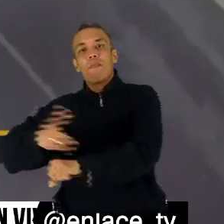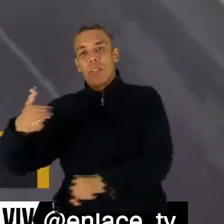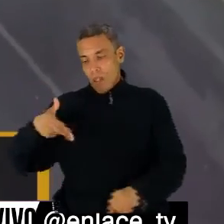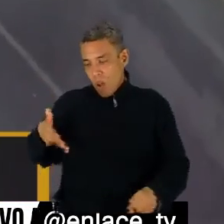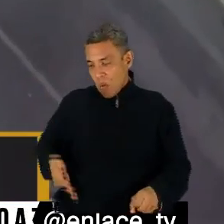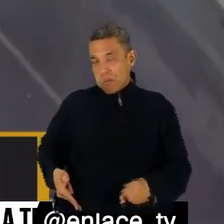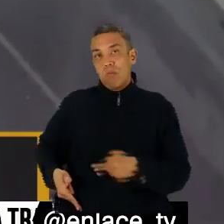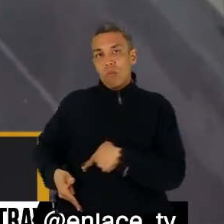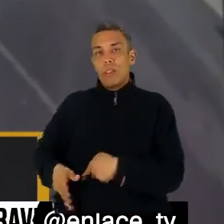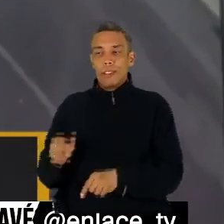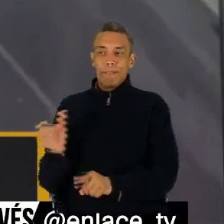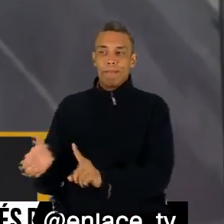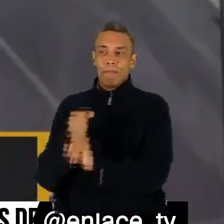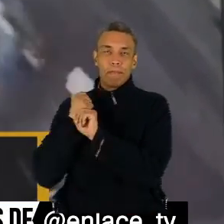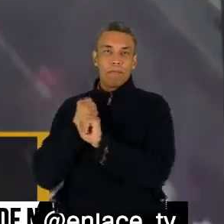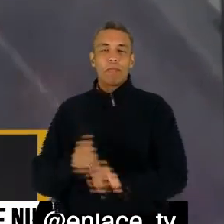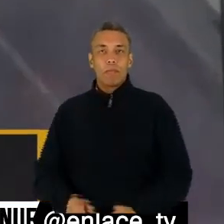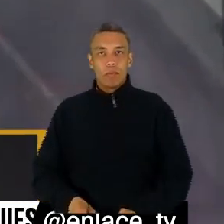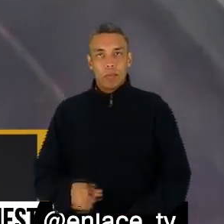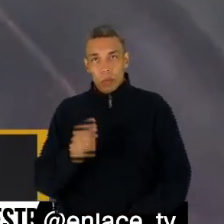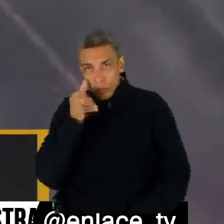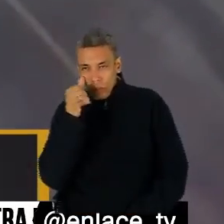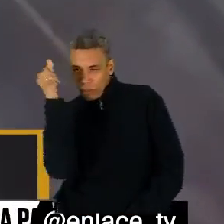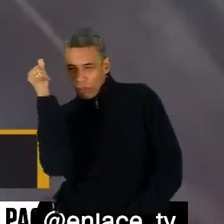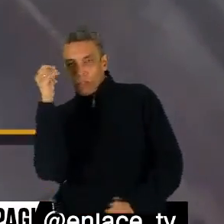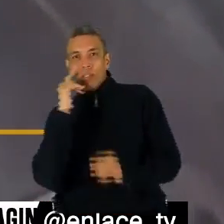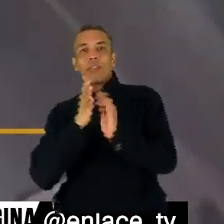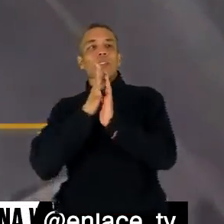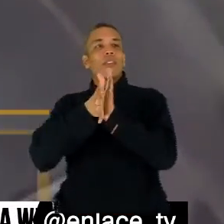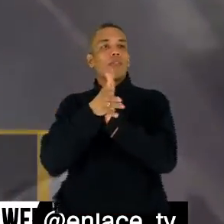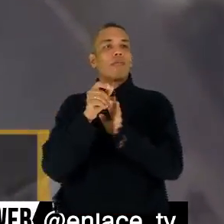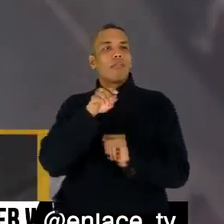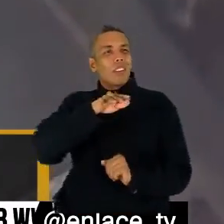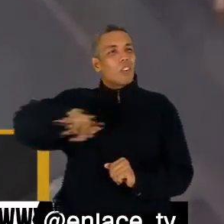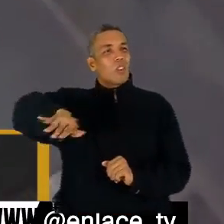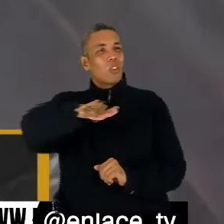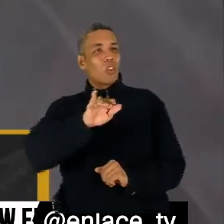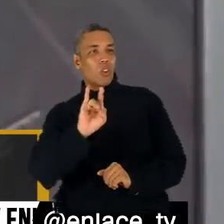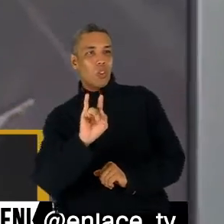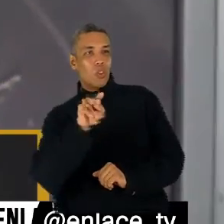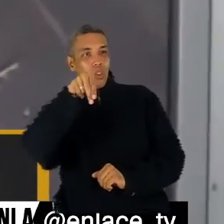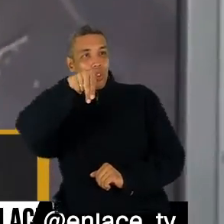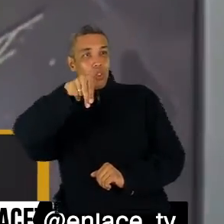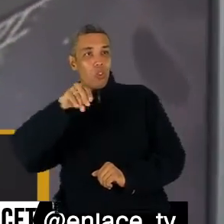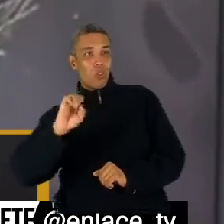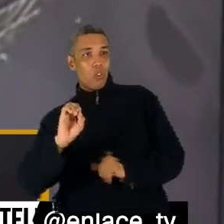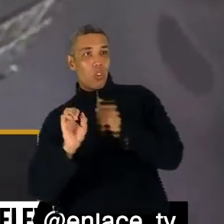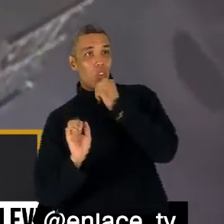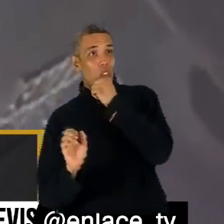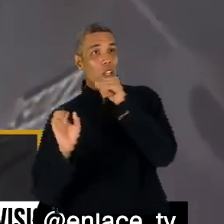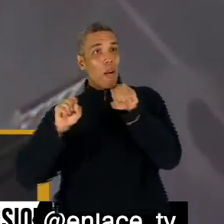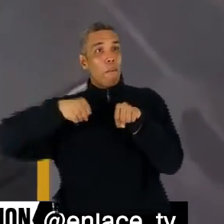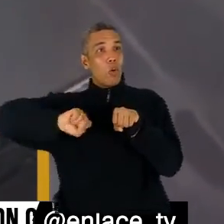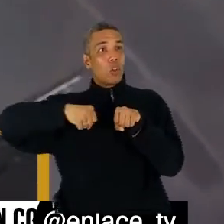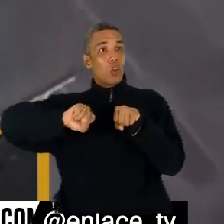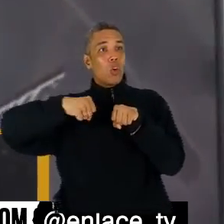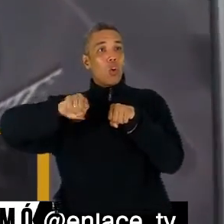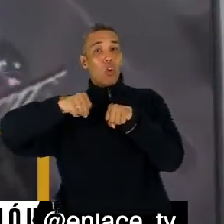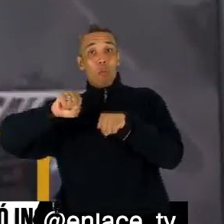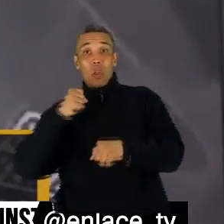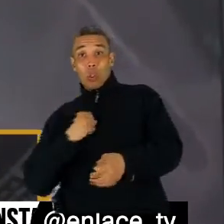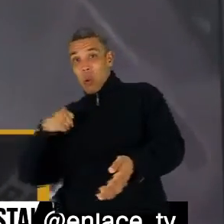cámara de seguridad de un establecimiento comercial del sector del 1 se observa cuando un par de jóvenes se accidentan en moto. Uno de ellos huye y el